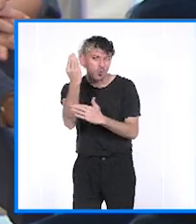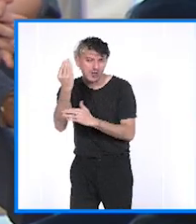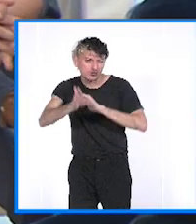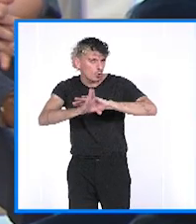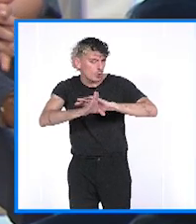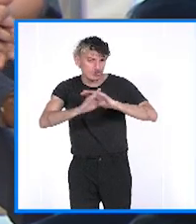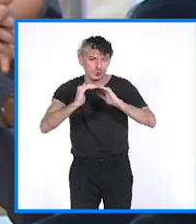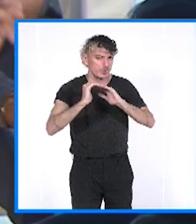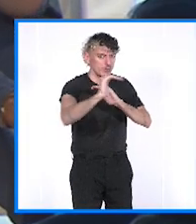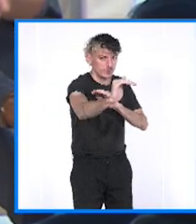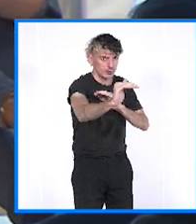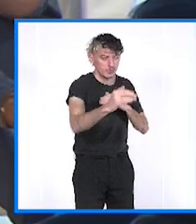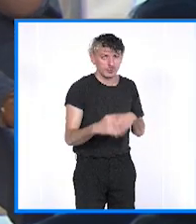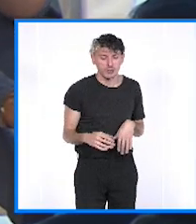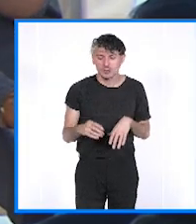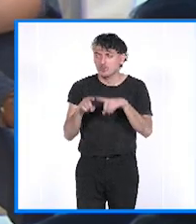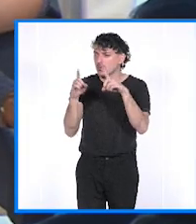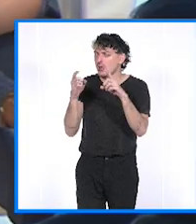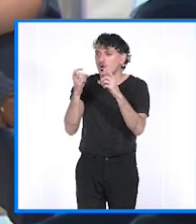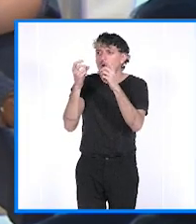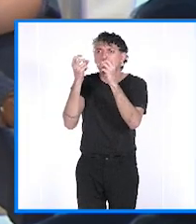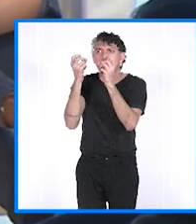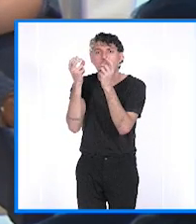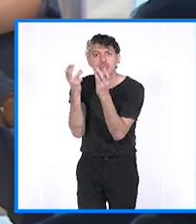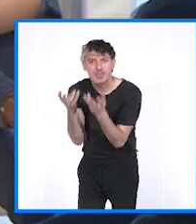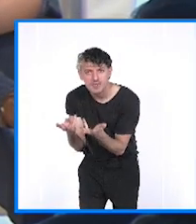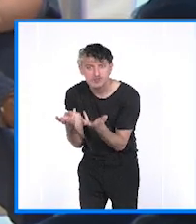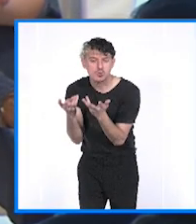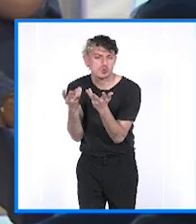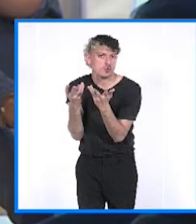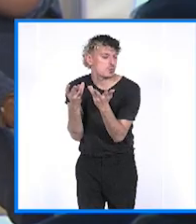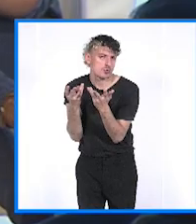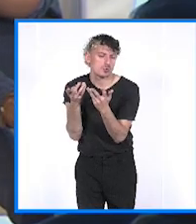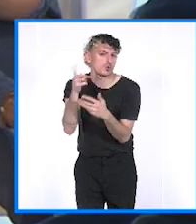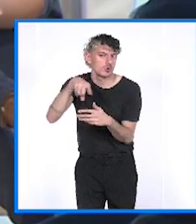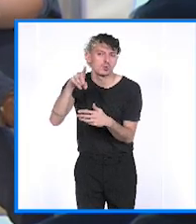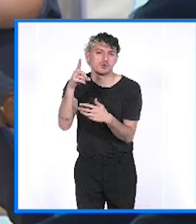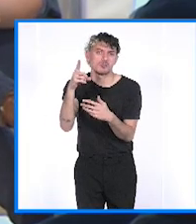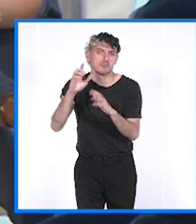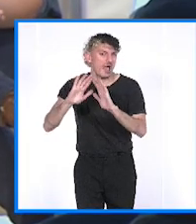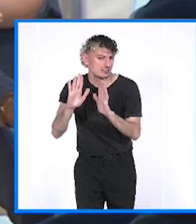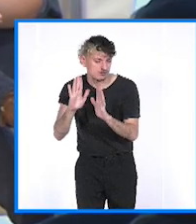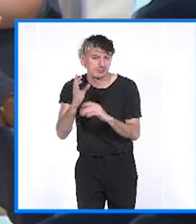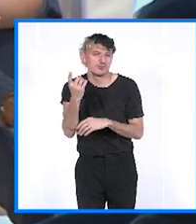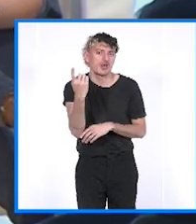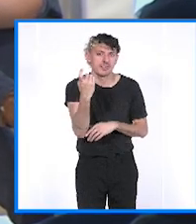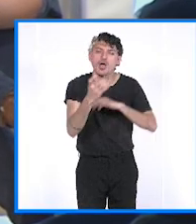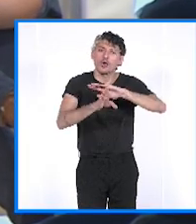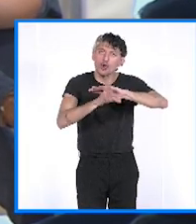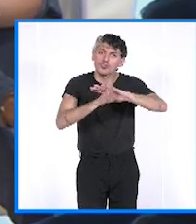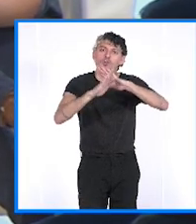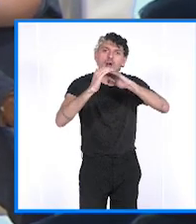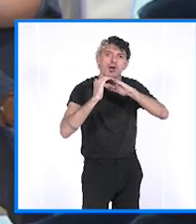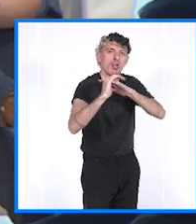trabajos que más allá de lo cuantitativo y más allá de las eh Son muy relacionales y requieren pues eh Pues muchísima continuidad